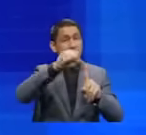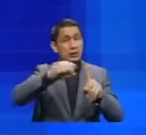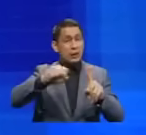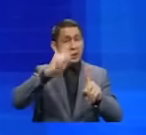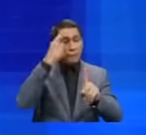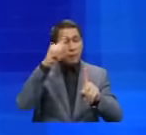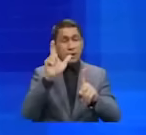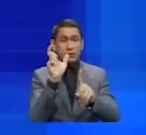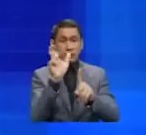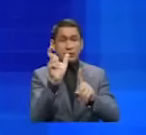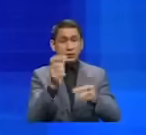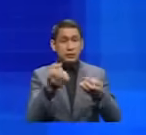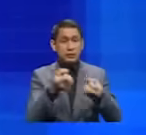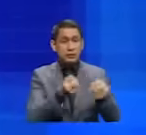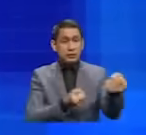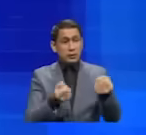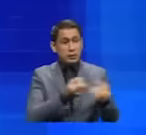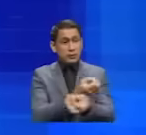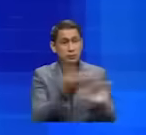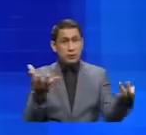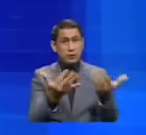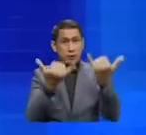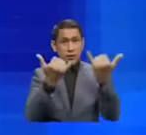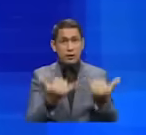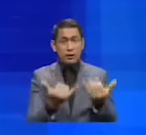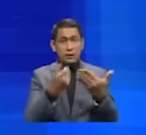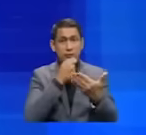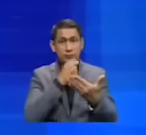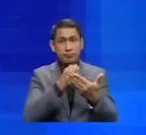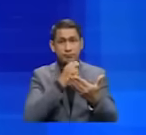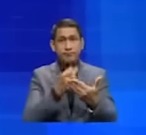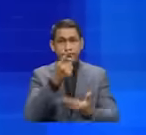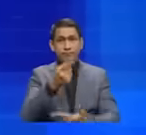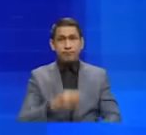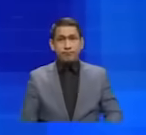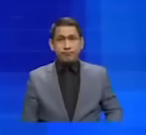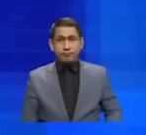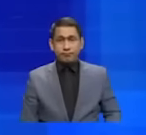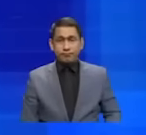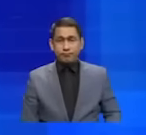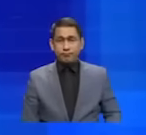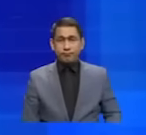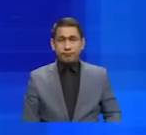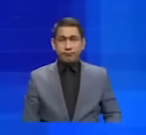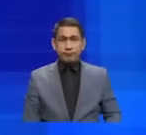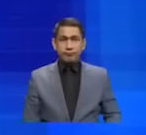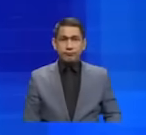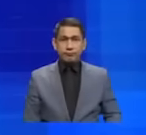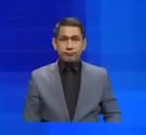licencias de conducir. Daniel Borja sigue el tema y nos cuenta más. Adelante.